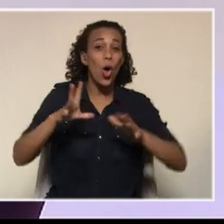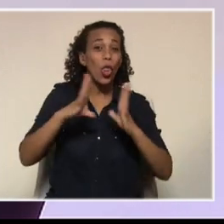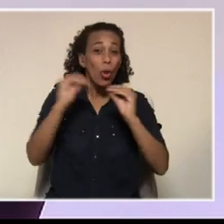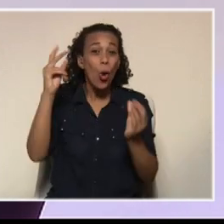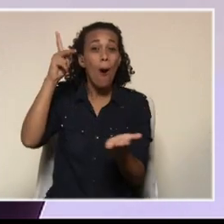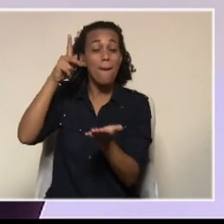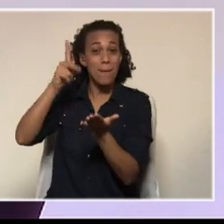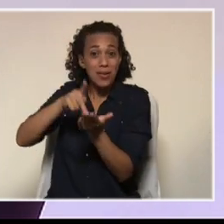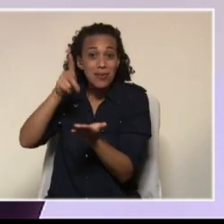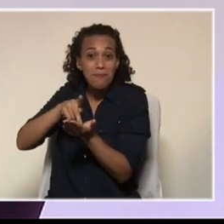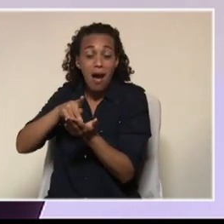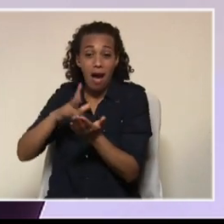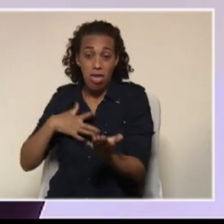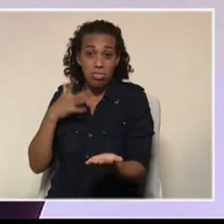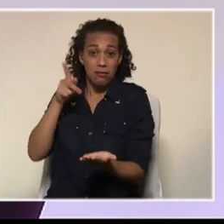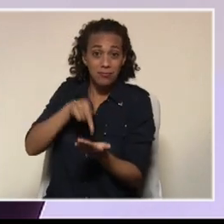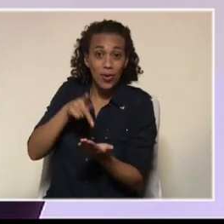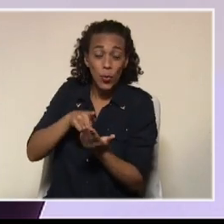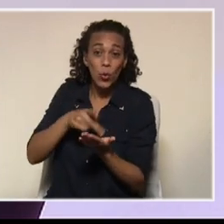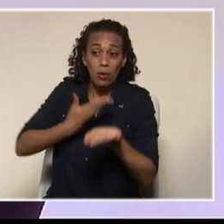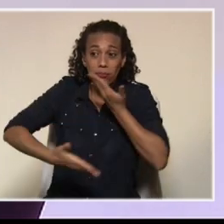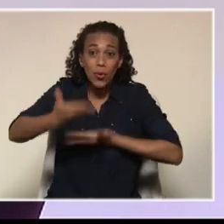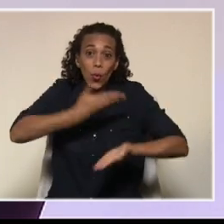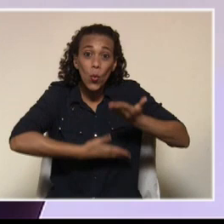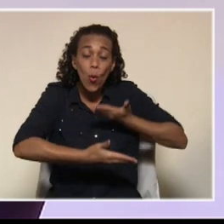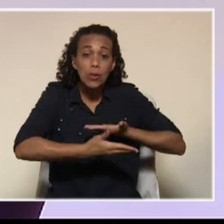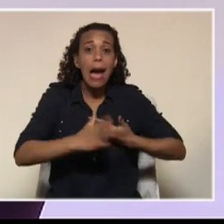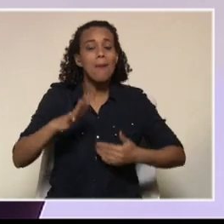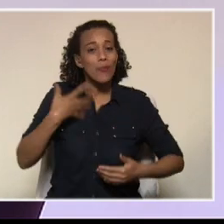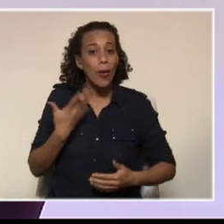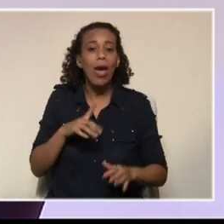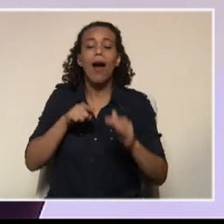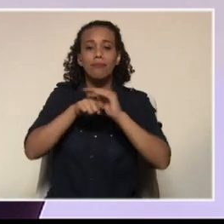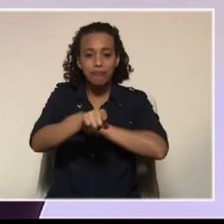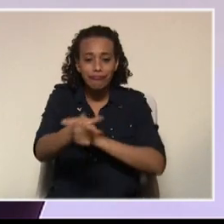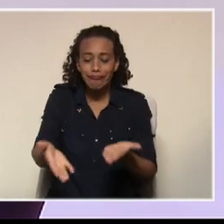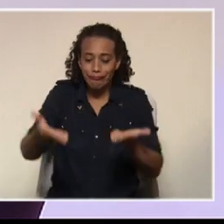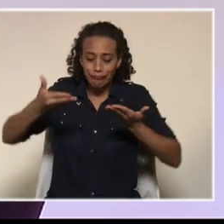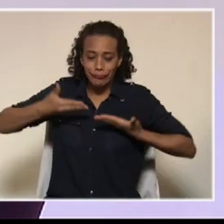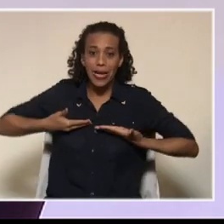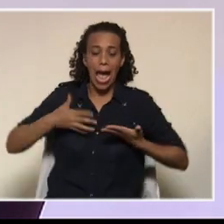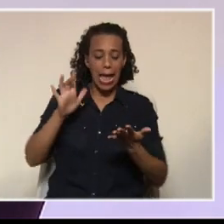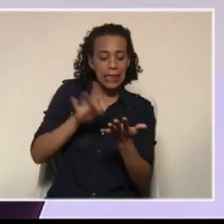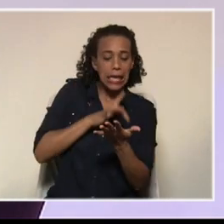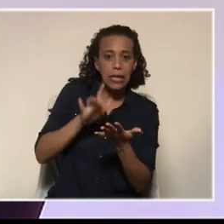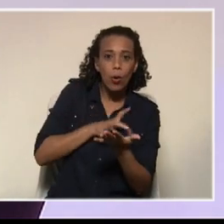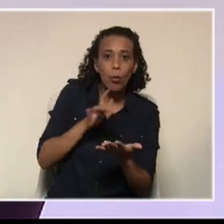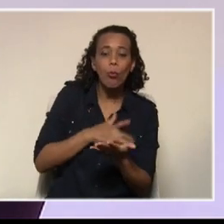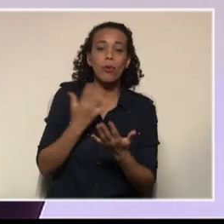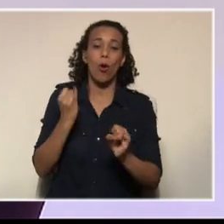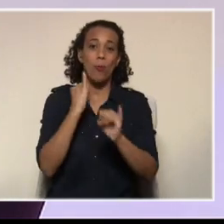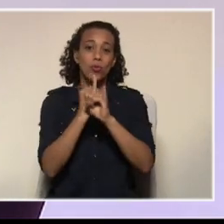participantes y protagonistas del elemento tecnológico puedan disponer de equipos tanto